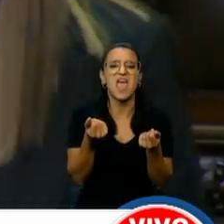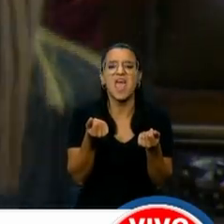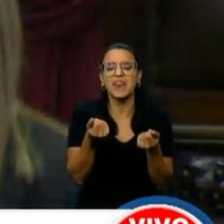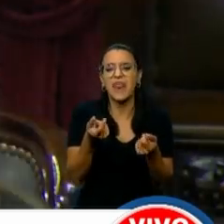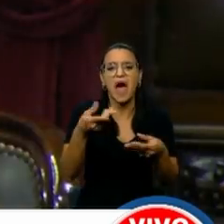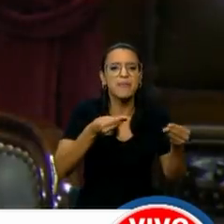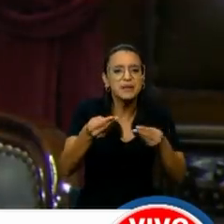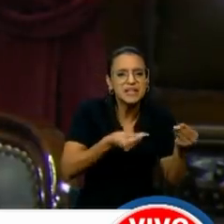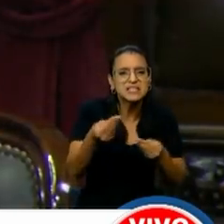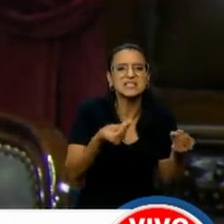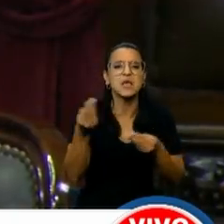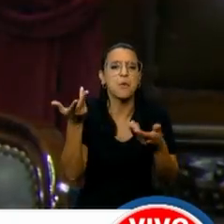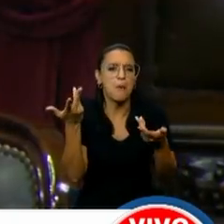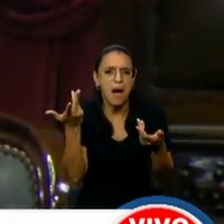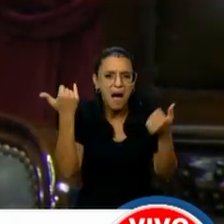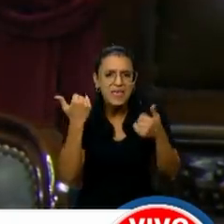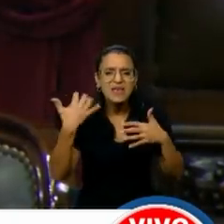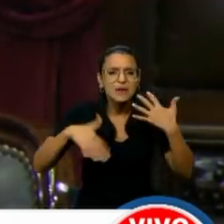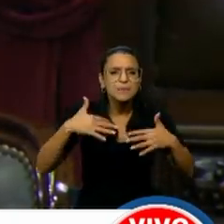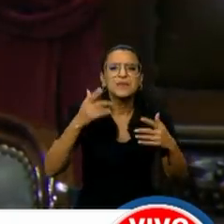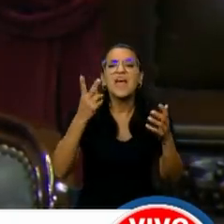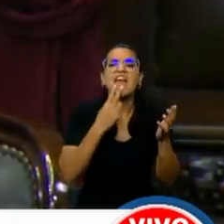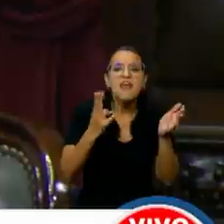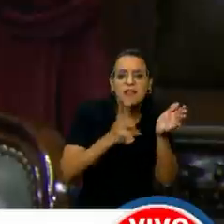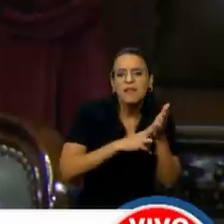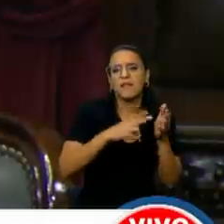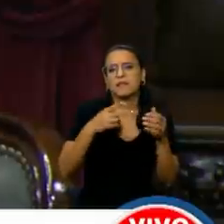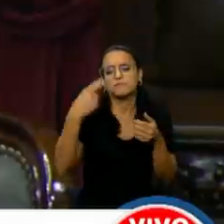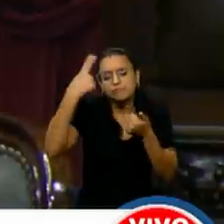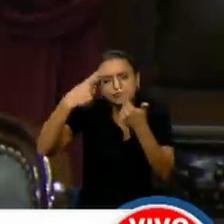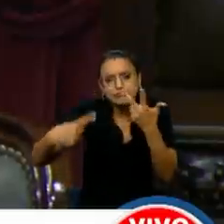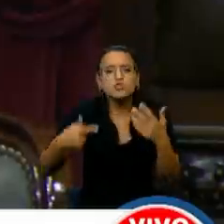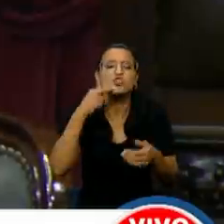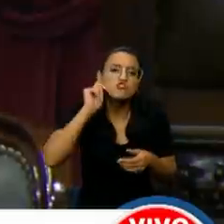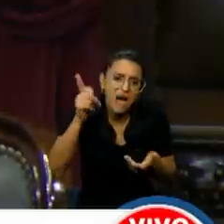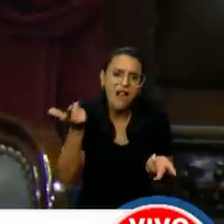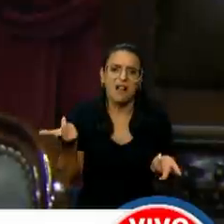administrativa previsional tarifaria energética social